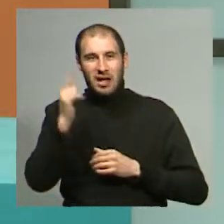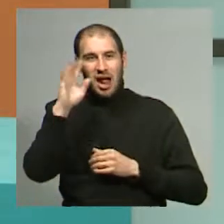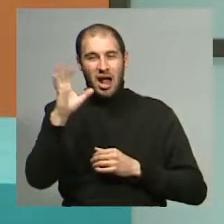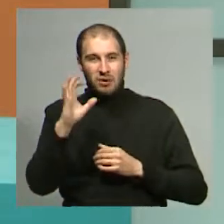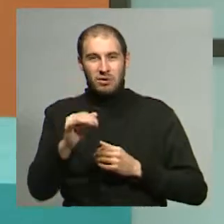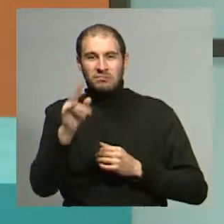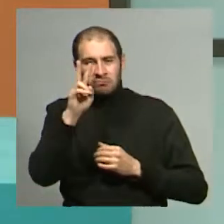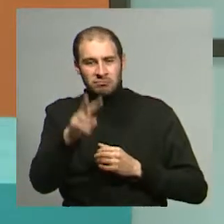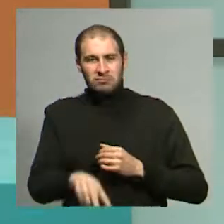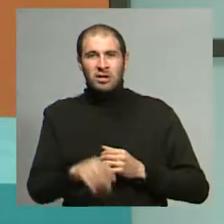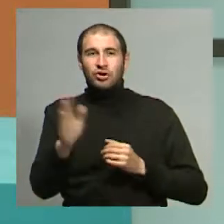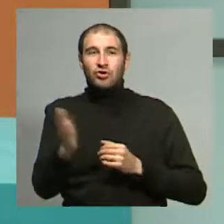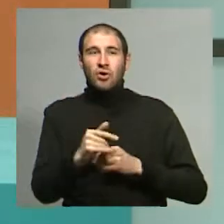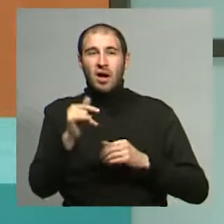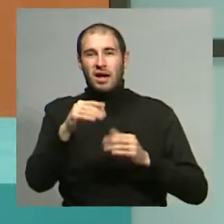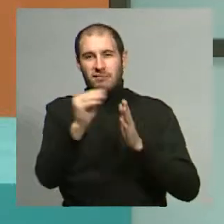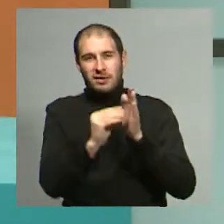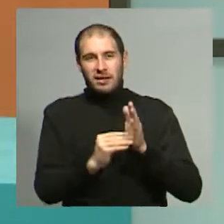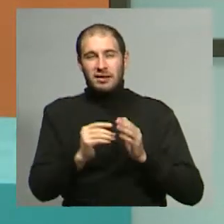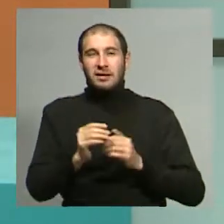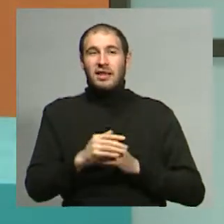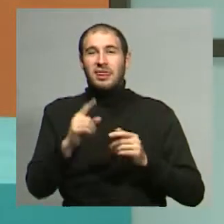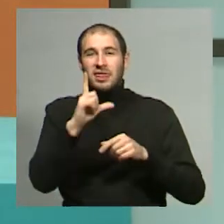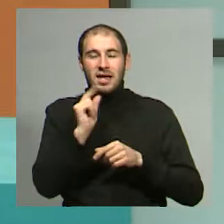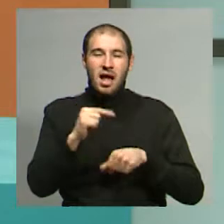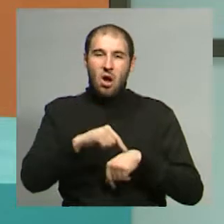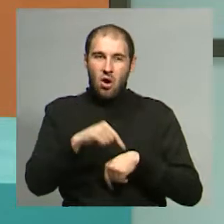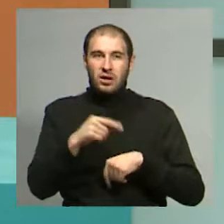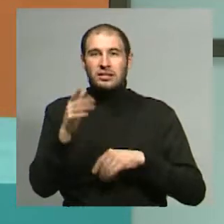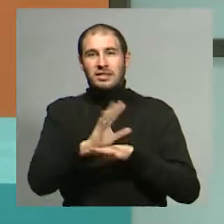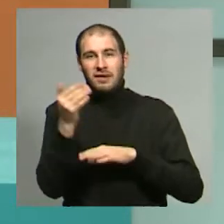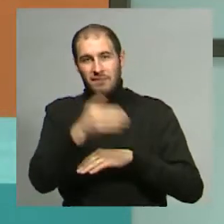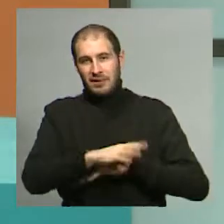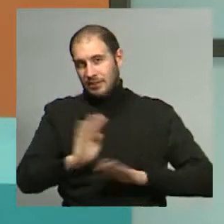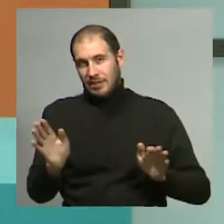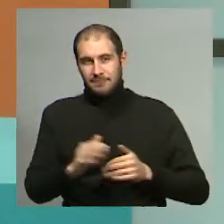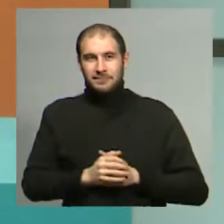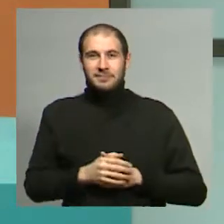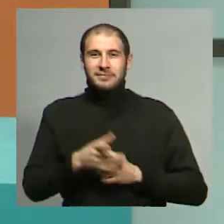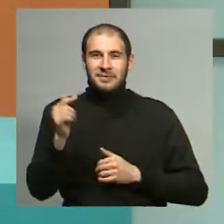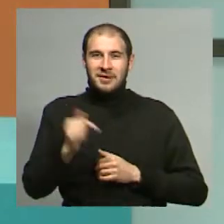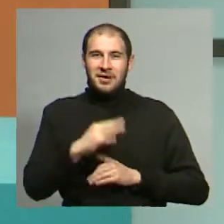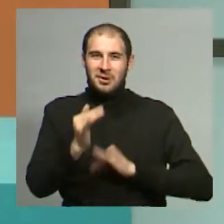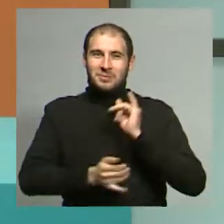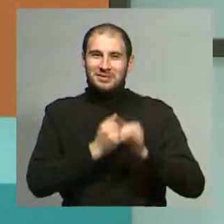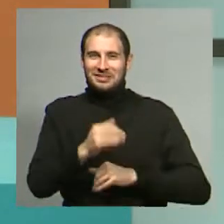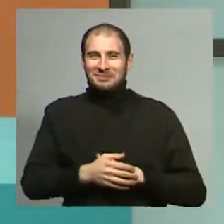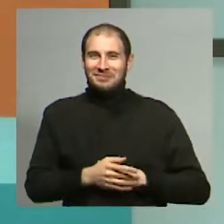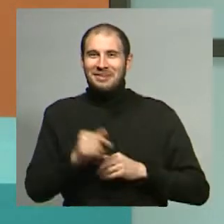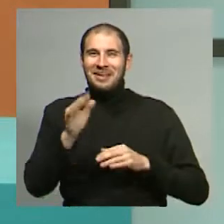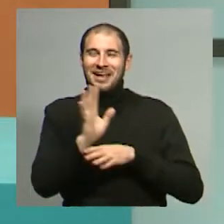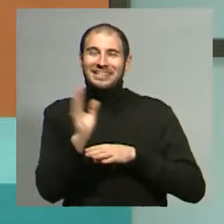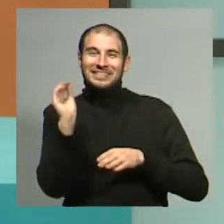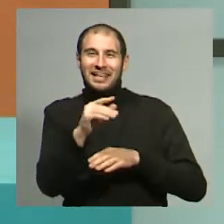que se pueden fijar todo allí en la agenda, días y horarios, y van al cine y listo. Y ahora sí, bueno, te cuento que sigue en